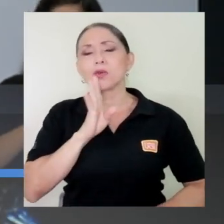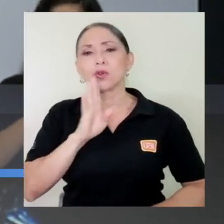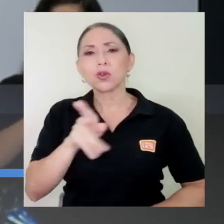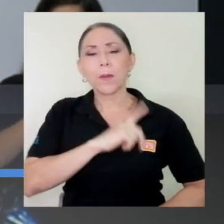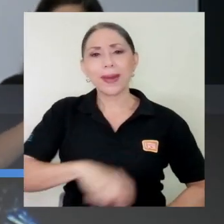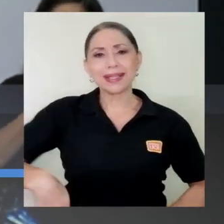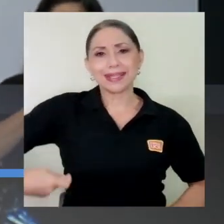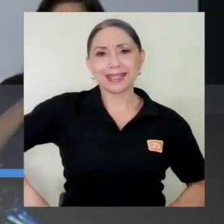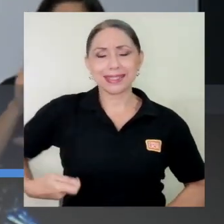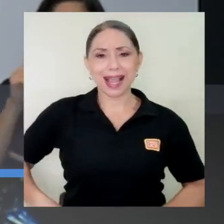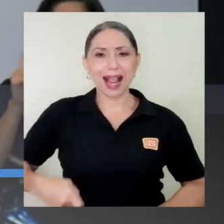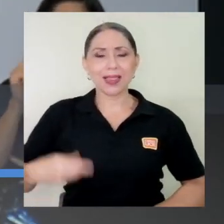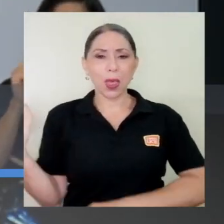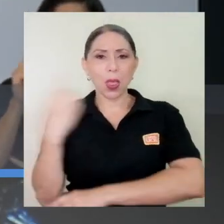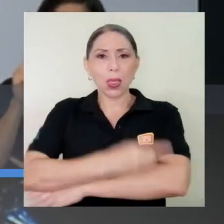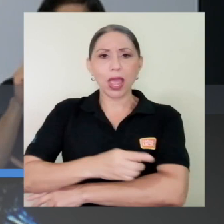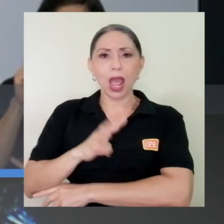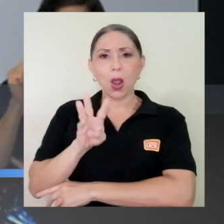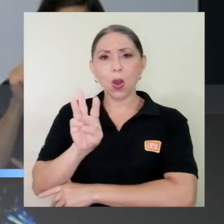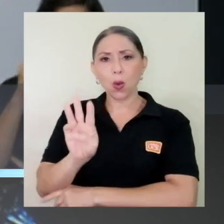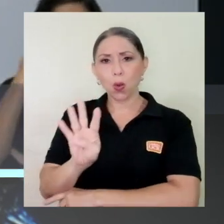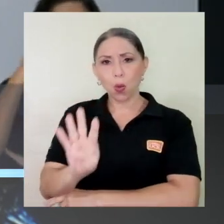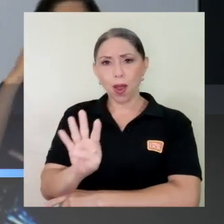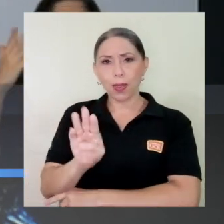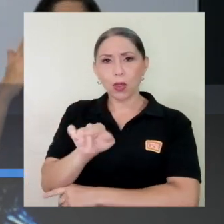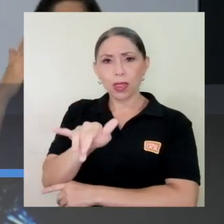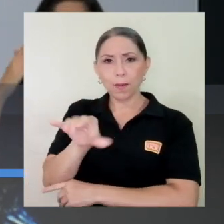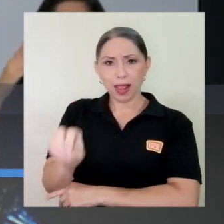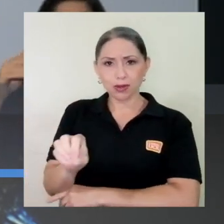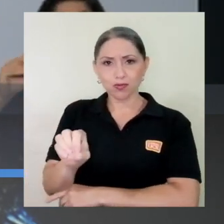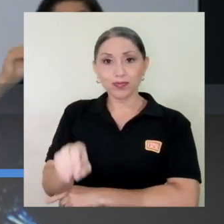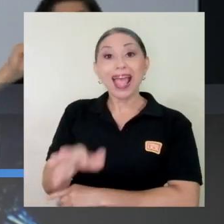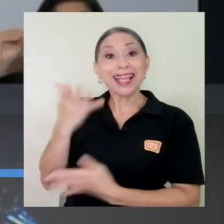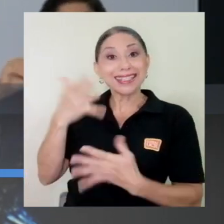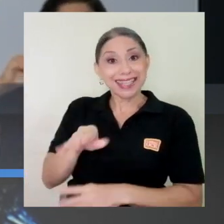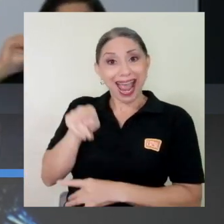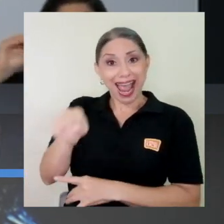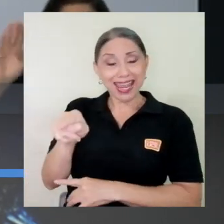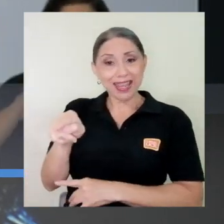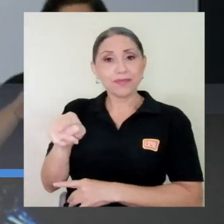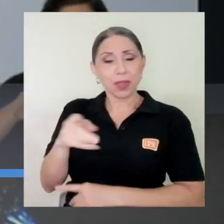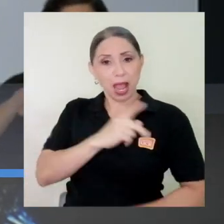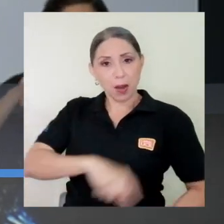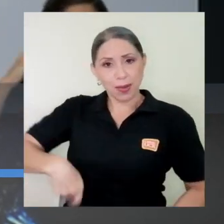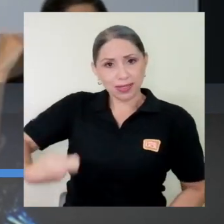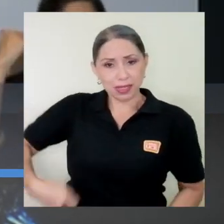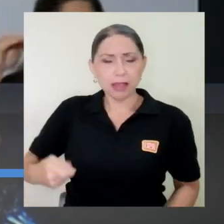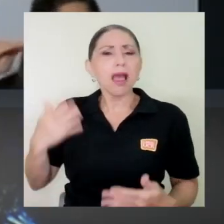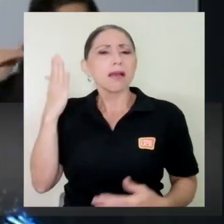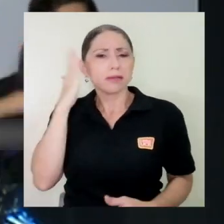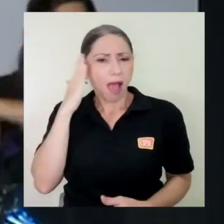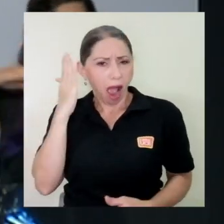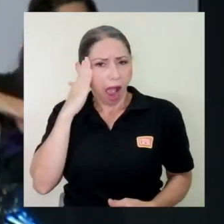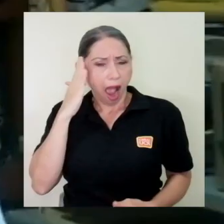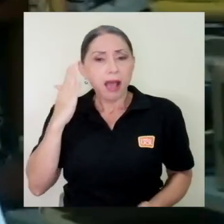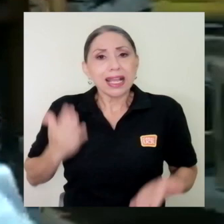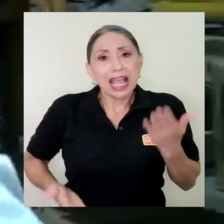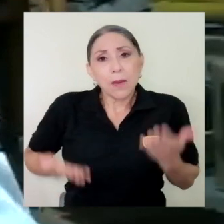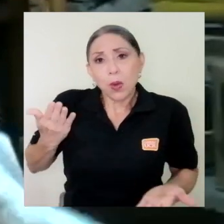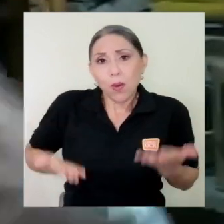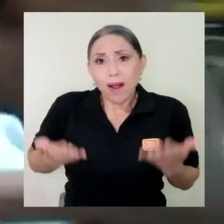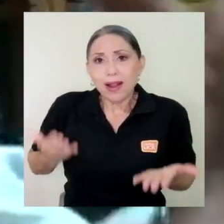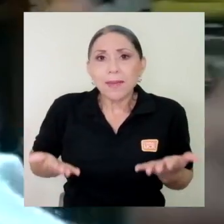del 4 de mayo. Ahí ya el presidente, a sabiendas que probablemente